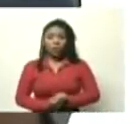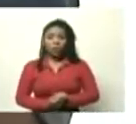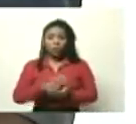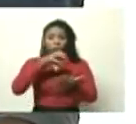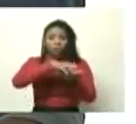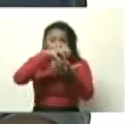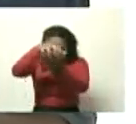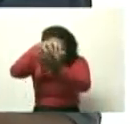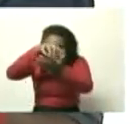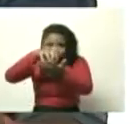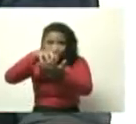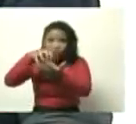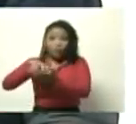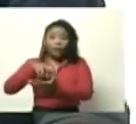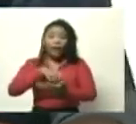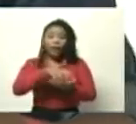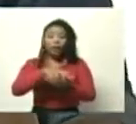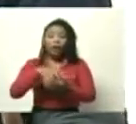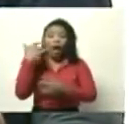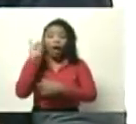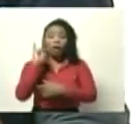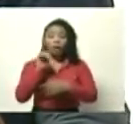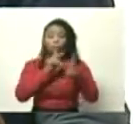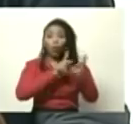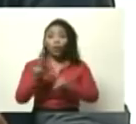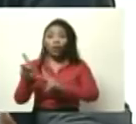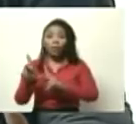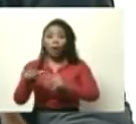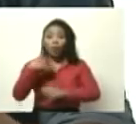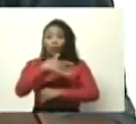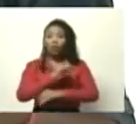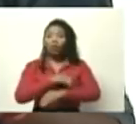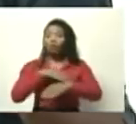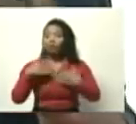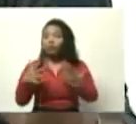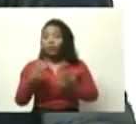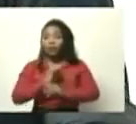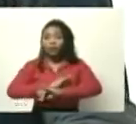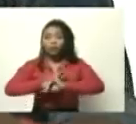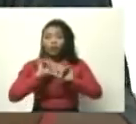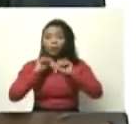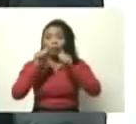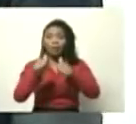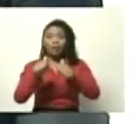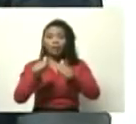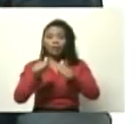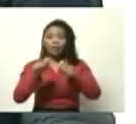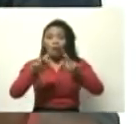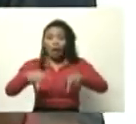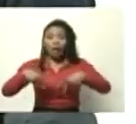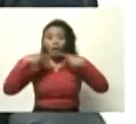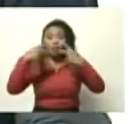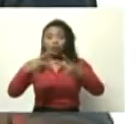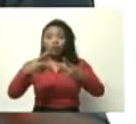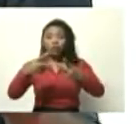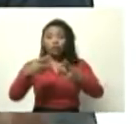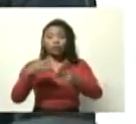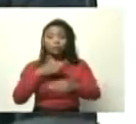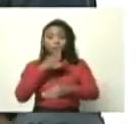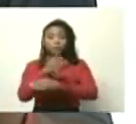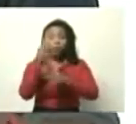regiones, ¿tienen algún cronograma cuándo se va a comenzar ya a hacer la renovación que va a haber en las regiones en